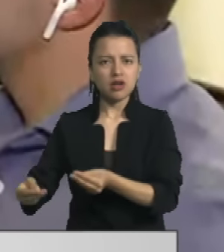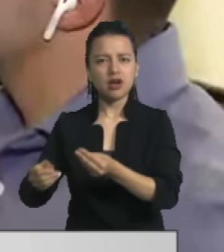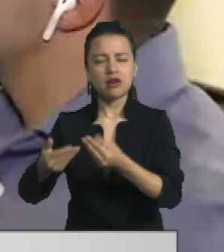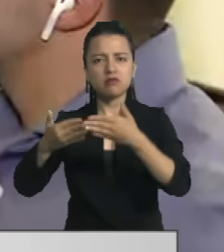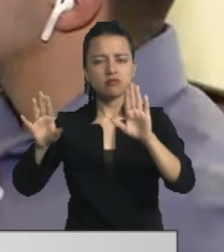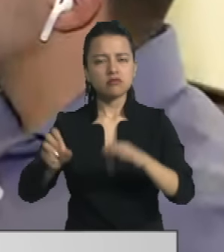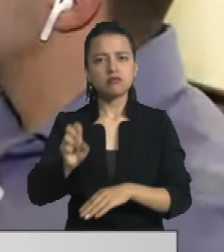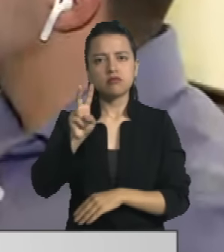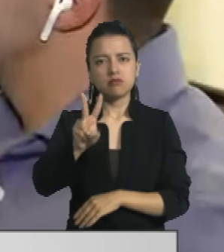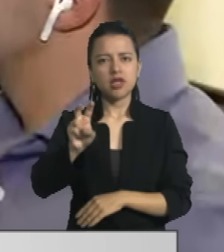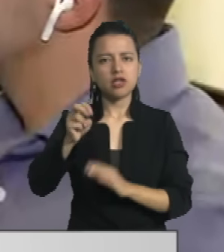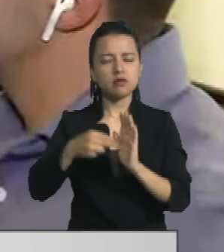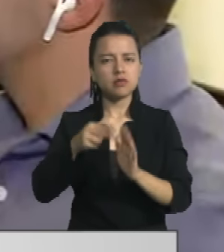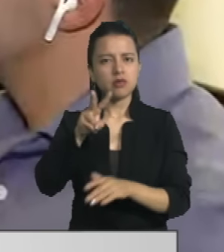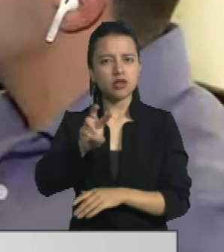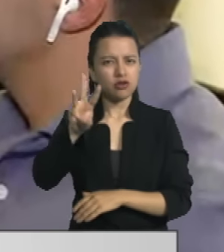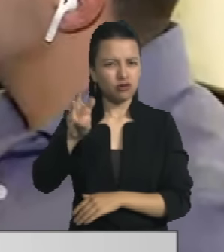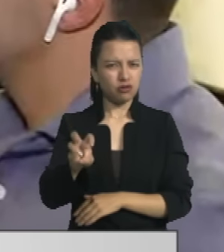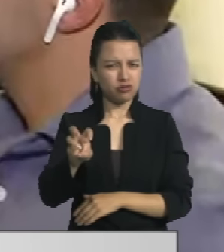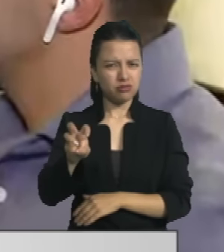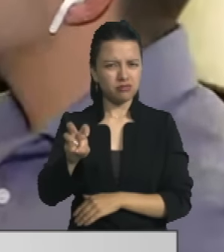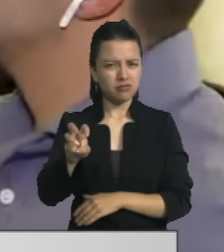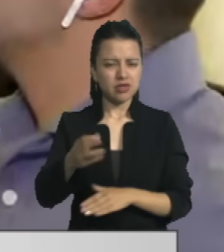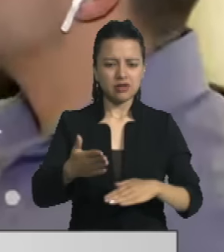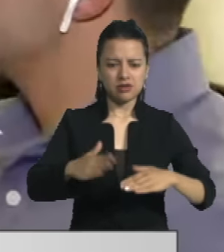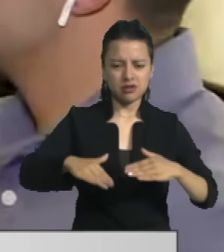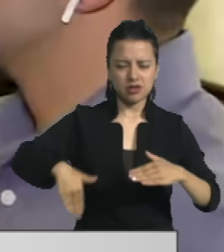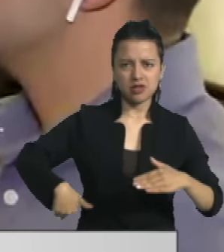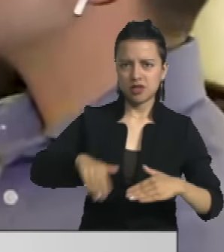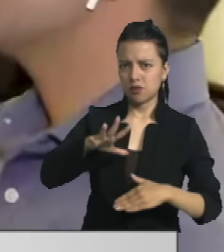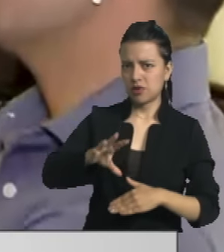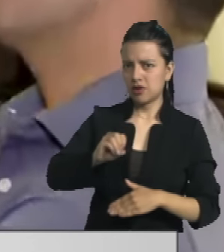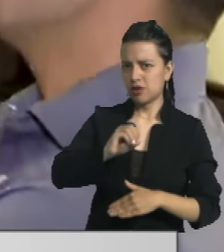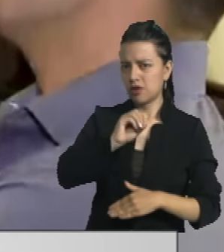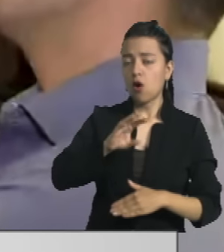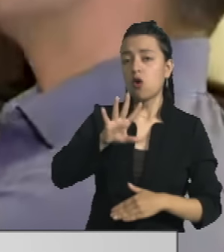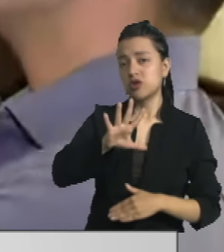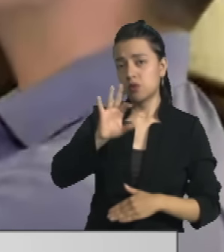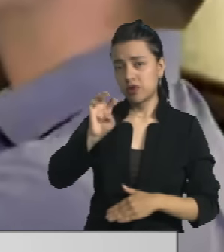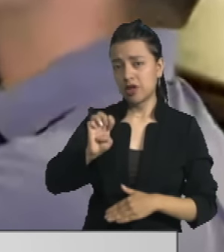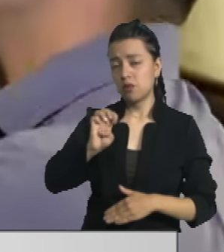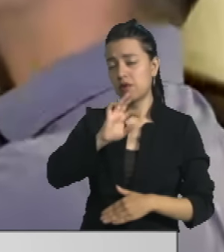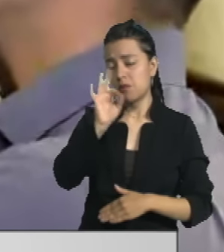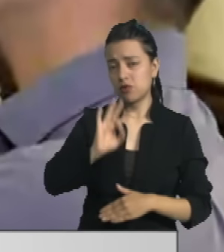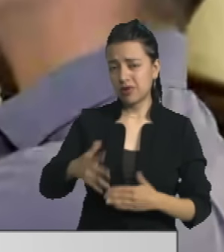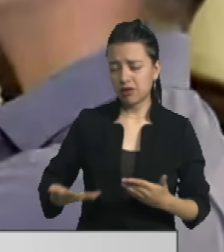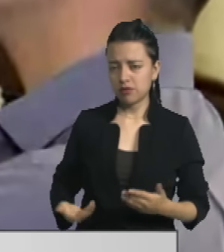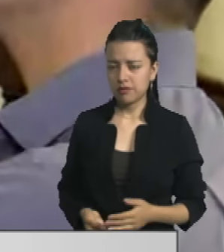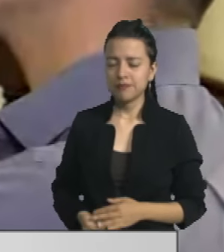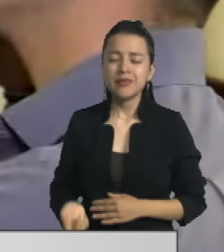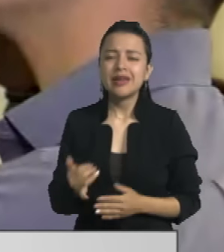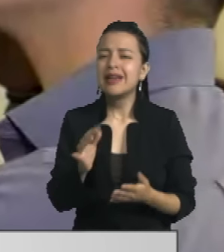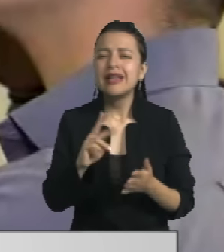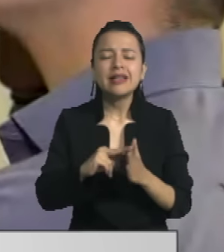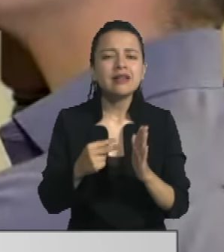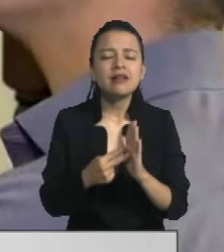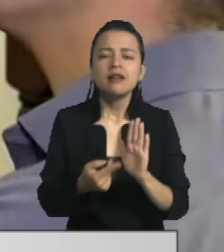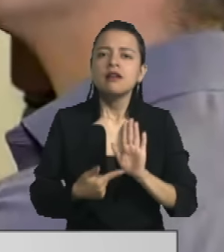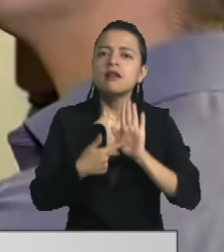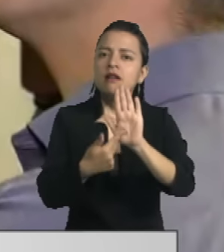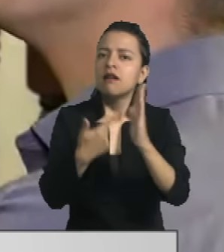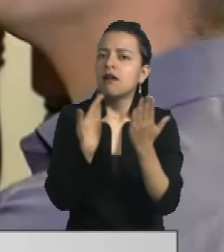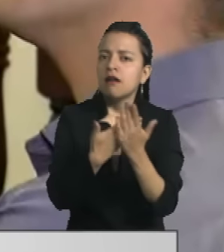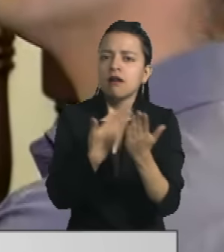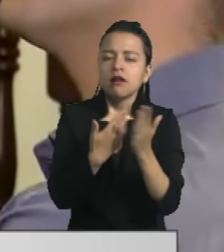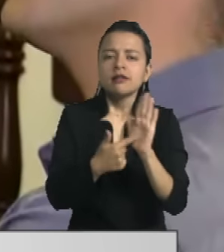el 59 de retraso o como por ejemplo el traslado anticipado de redes que lo demostré el señor